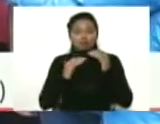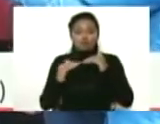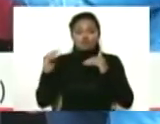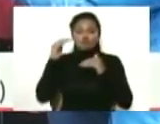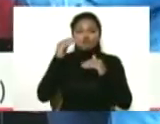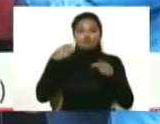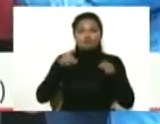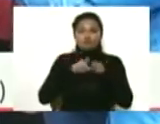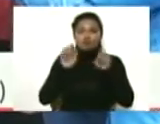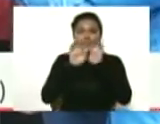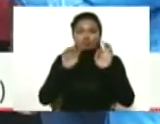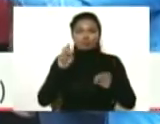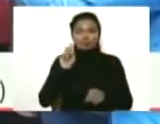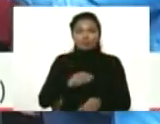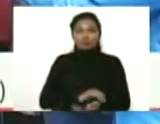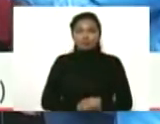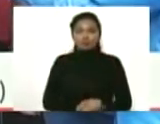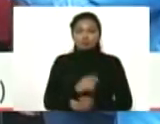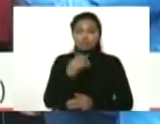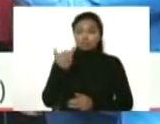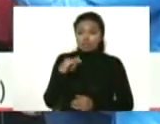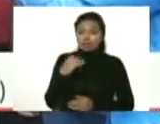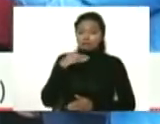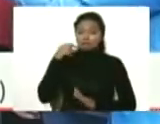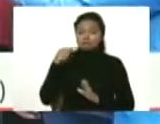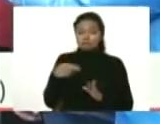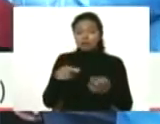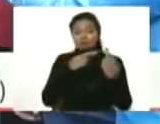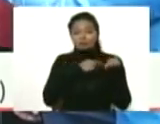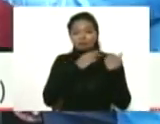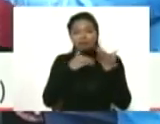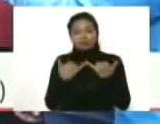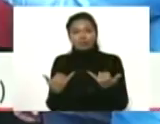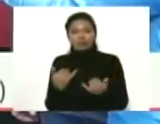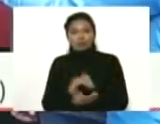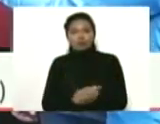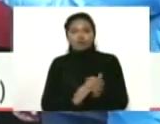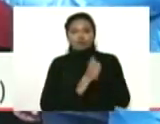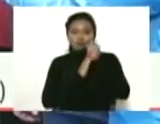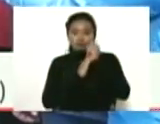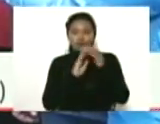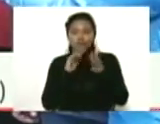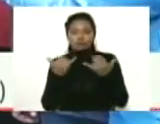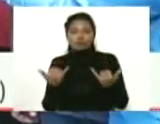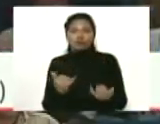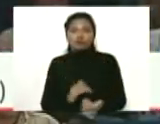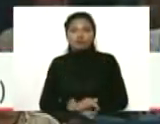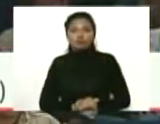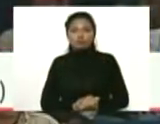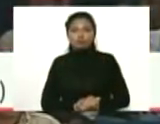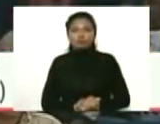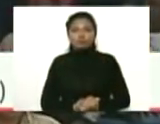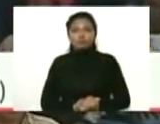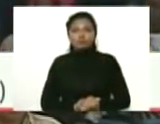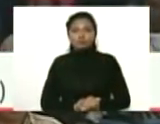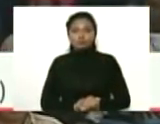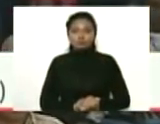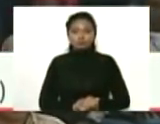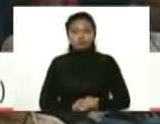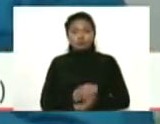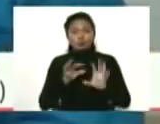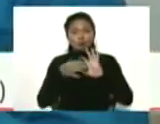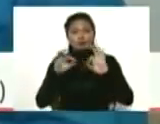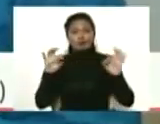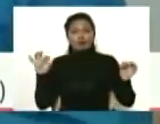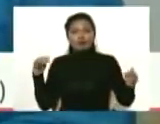nivel que usted tiene bajo su mando como comandante en jefe de la Fuerza Armada. Es decir, es una